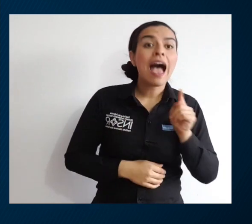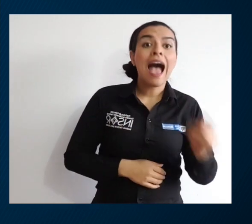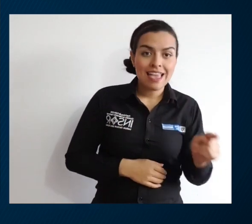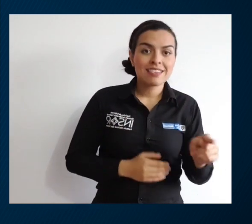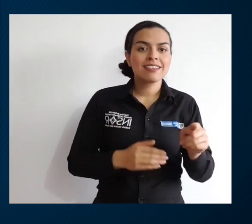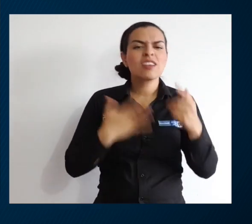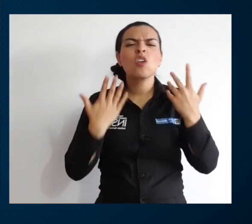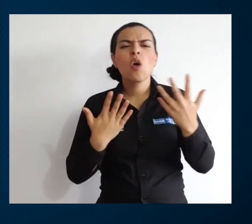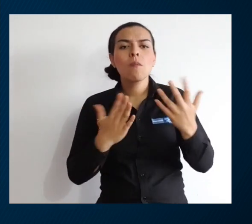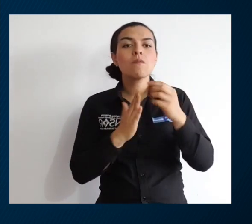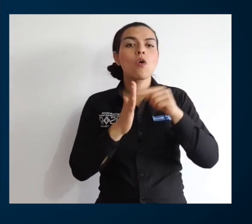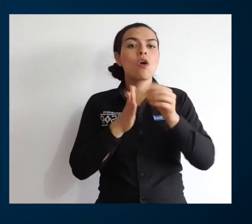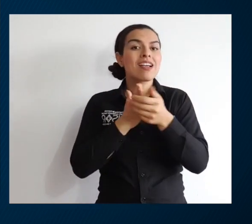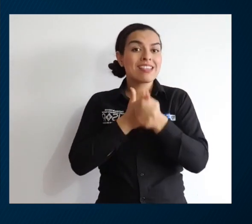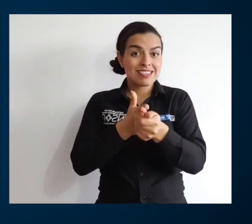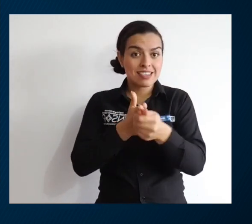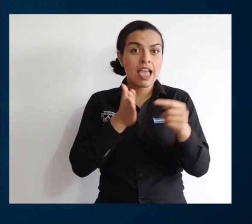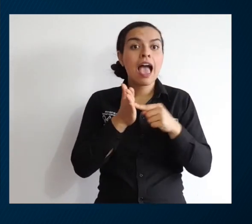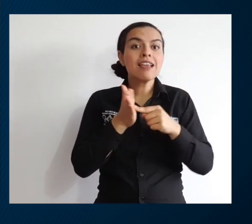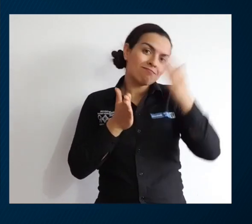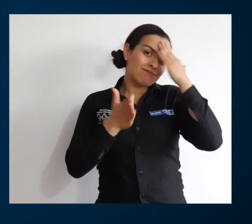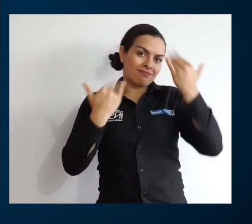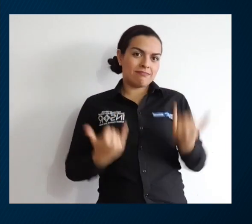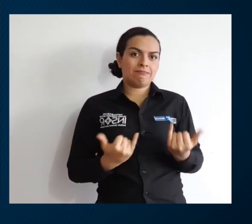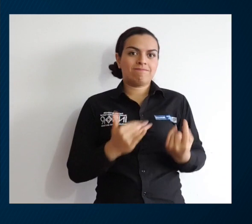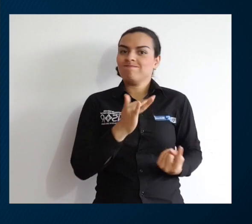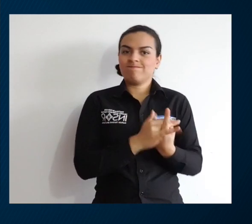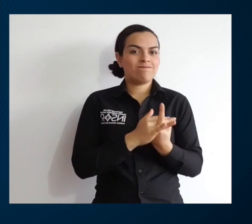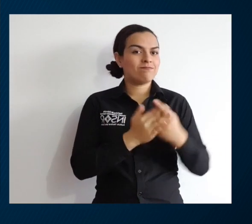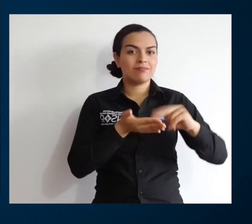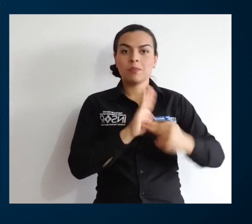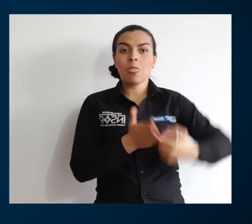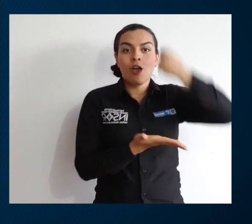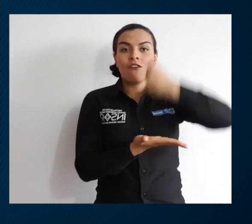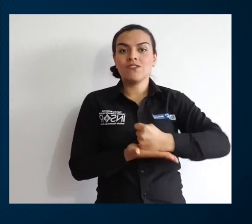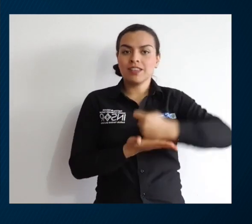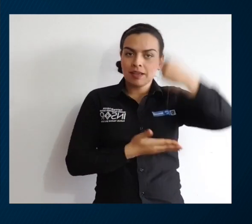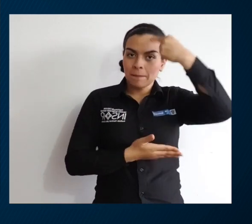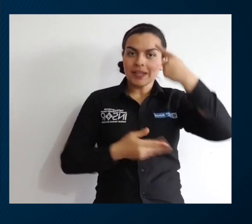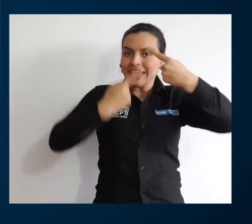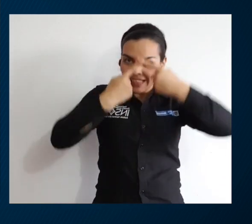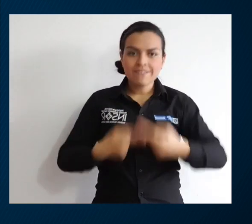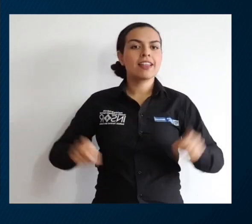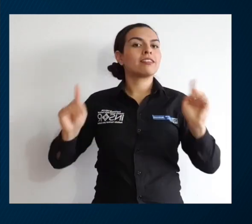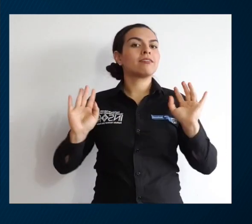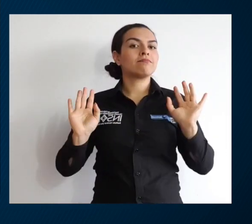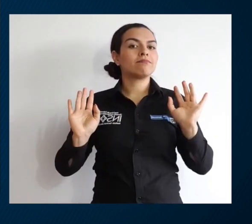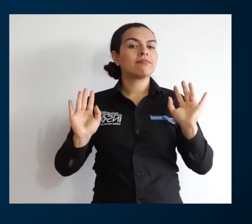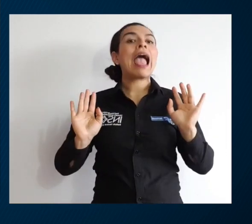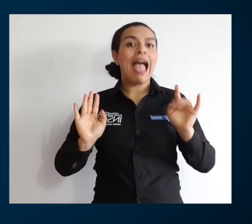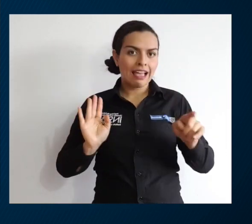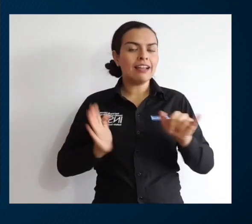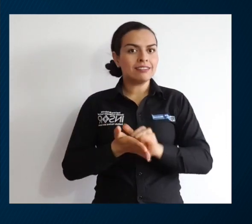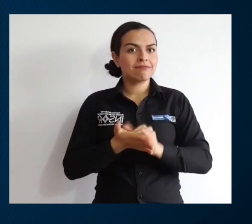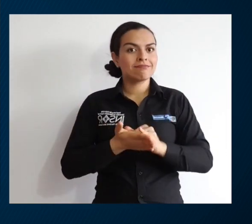inclusive flexibilizaciones en las formas de evaluar los aprendizajes de mis estudiantes a través de una guía de trabajo. Aquí, como nos vimos abocados casi